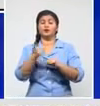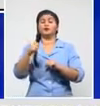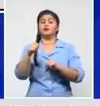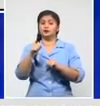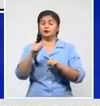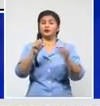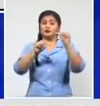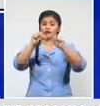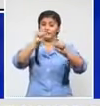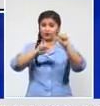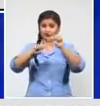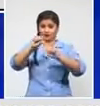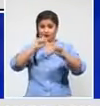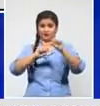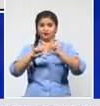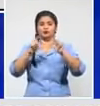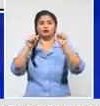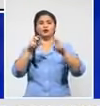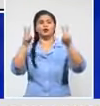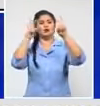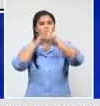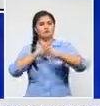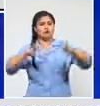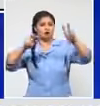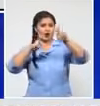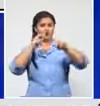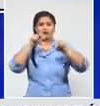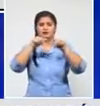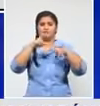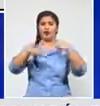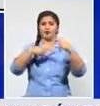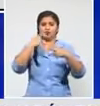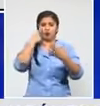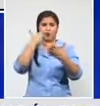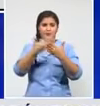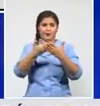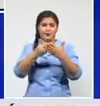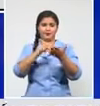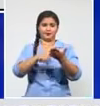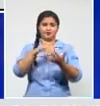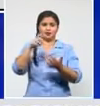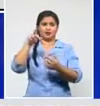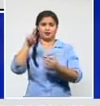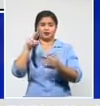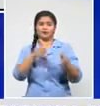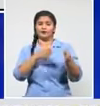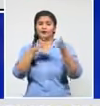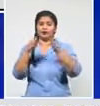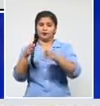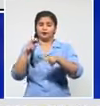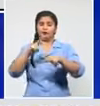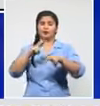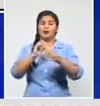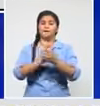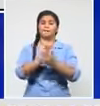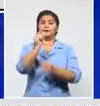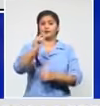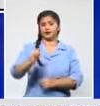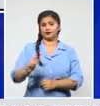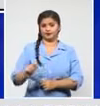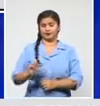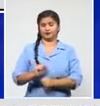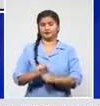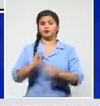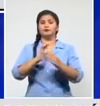laboratorios dedicados a esta actividad, Mayabeque, el del Centro de Investigaciones de la Defensa Civil,